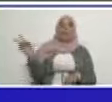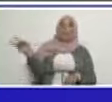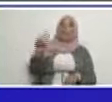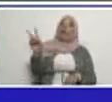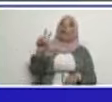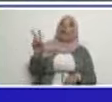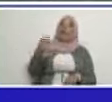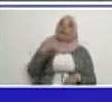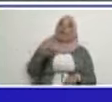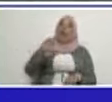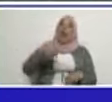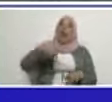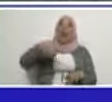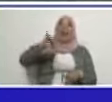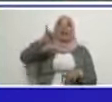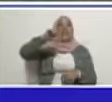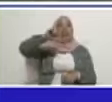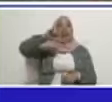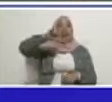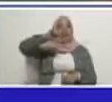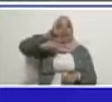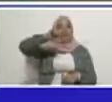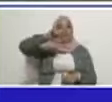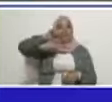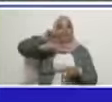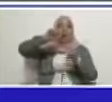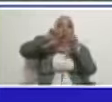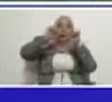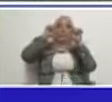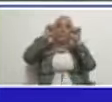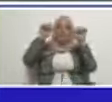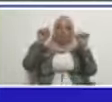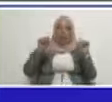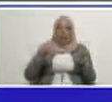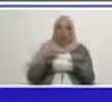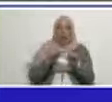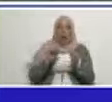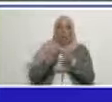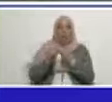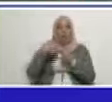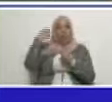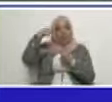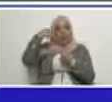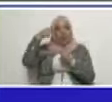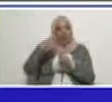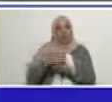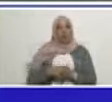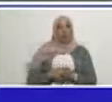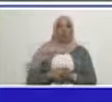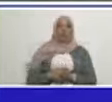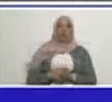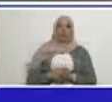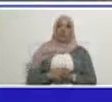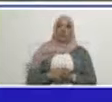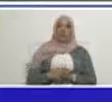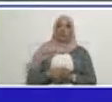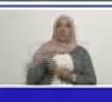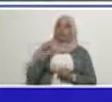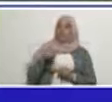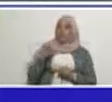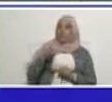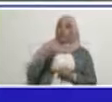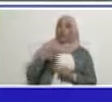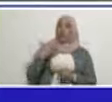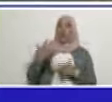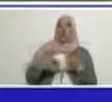en Vertical. ¿Qué me dice, Génesis? Bueno, presidente, fíjese que nosotros creemos profundamente en los